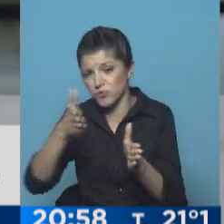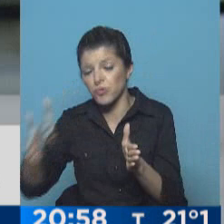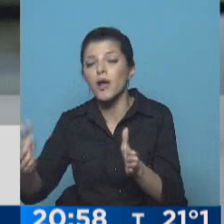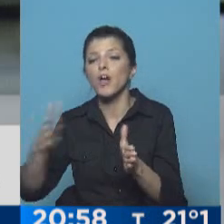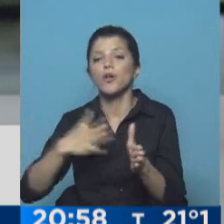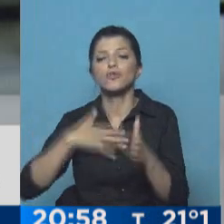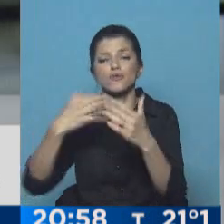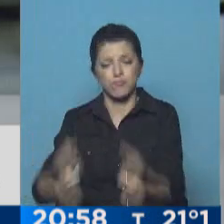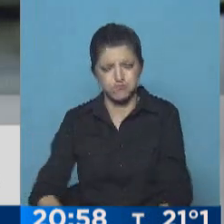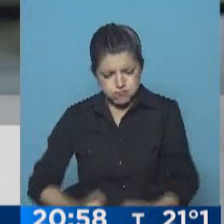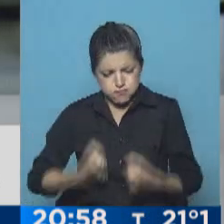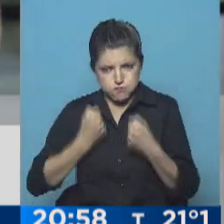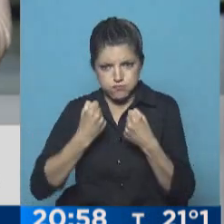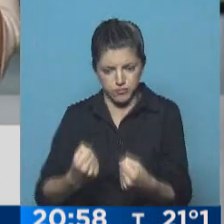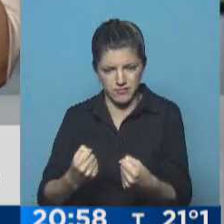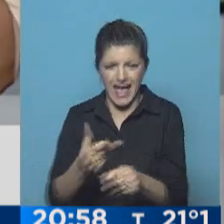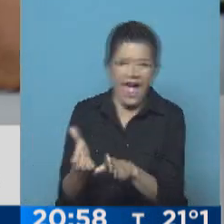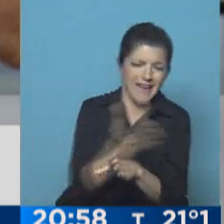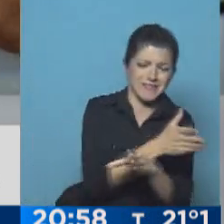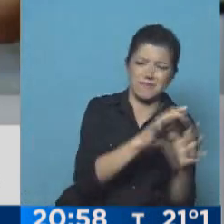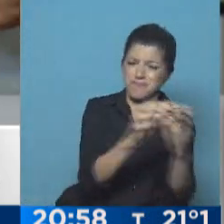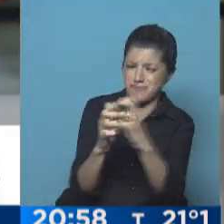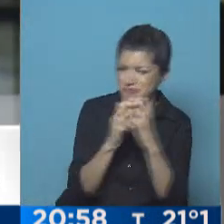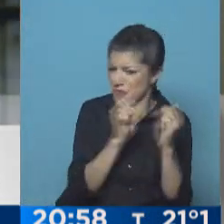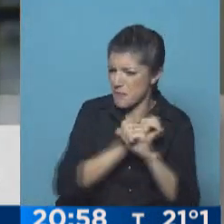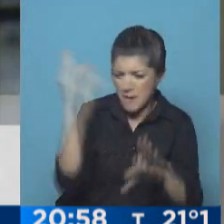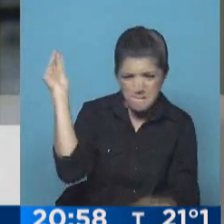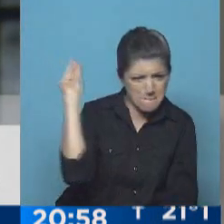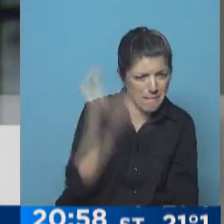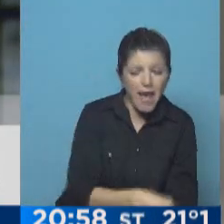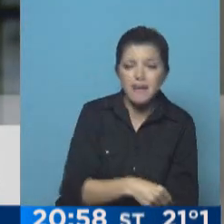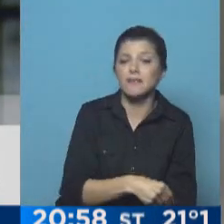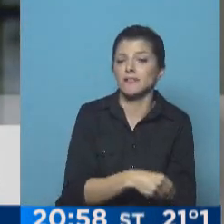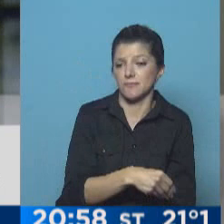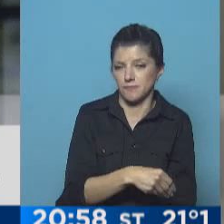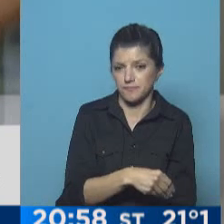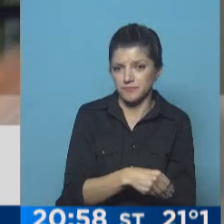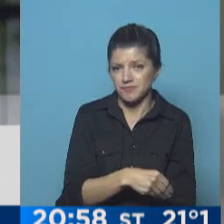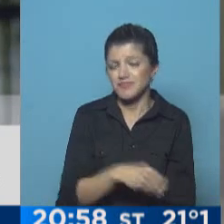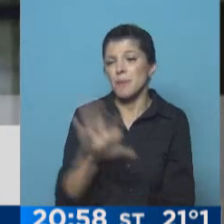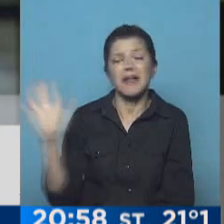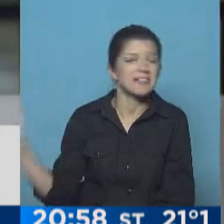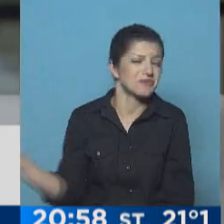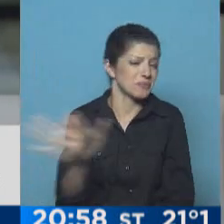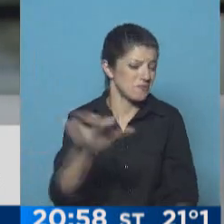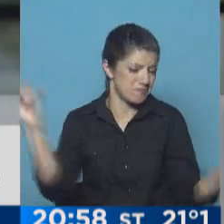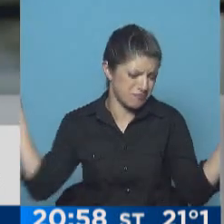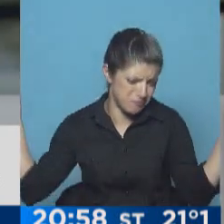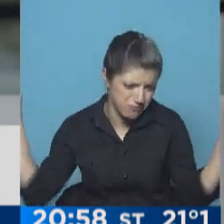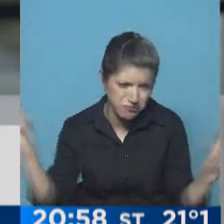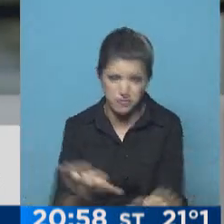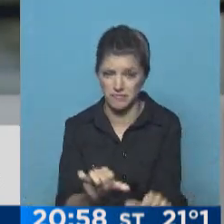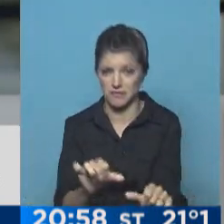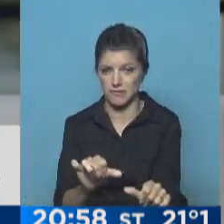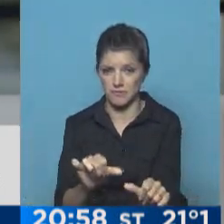levantamos de un fracaso muy fuerte de un fracaso que venía para llevarnos puestos con